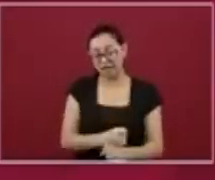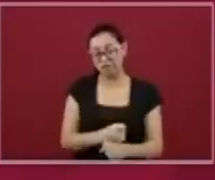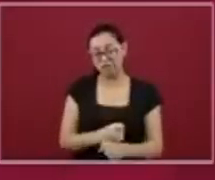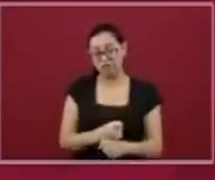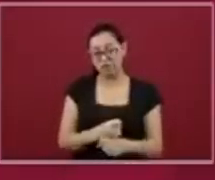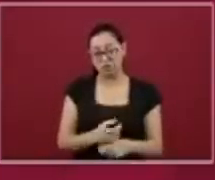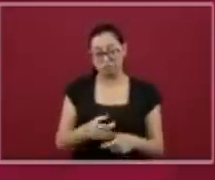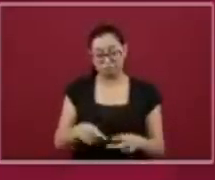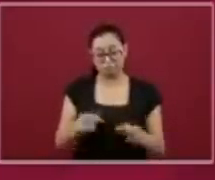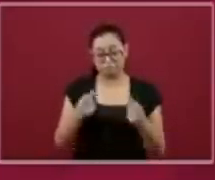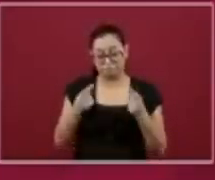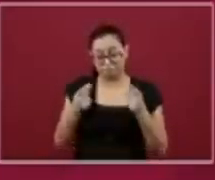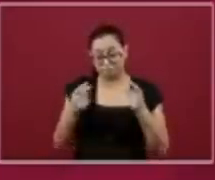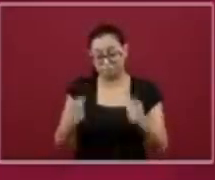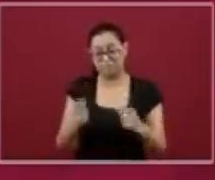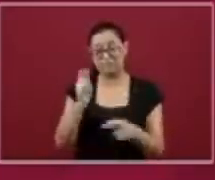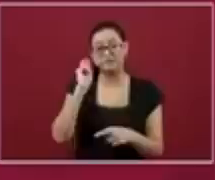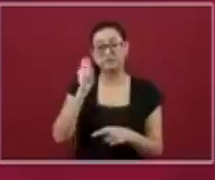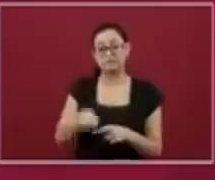es decir,